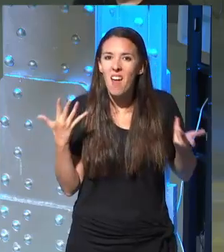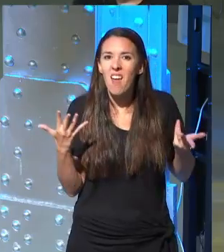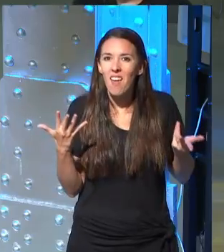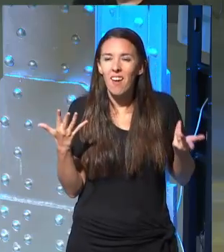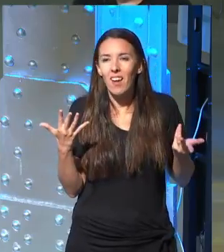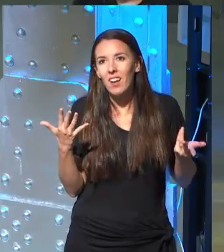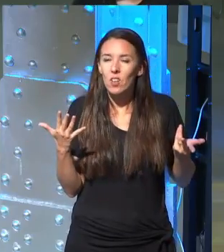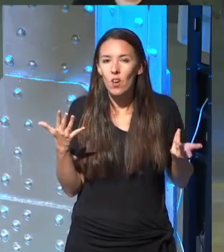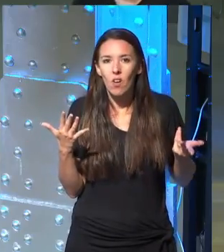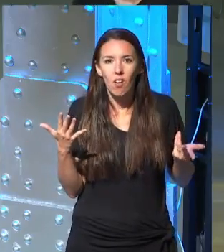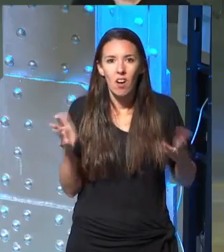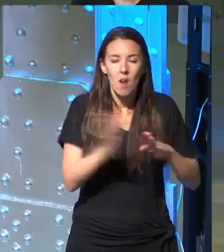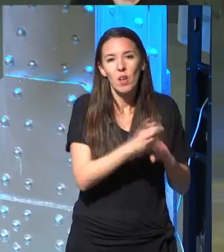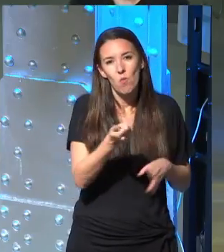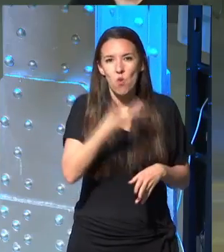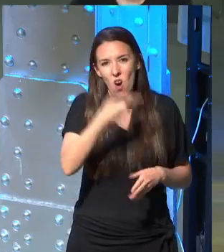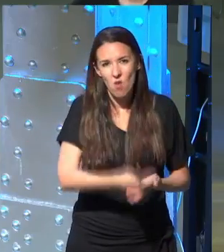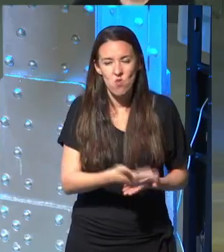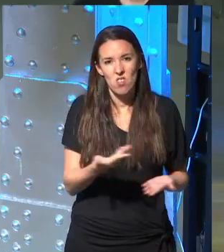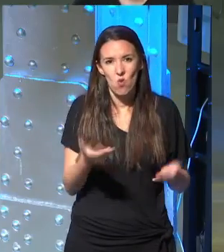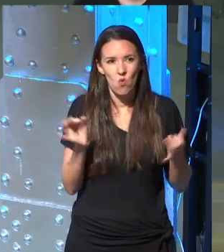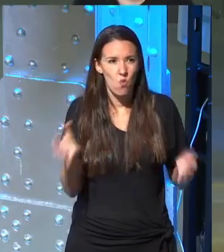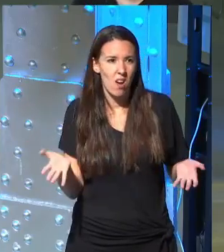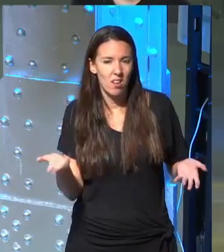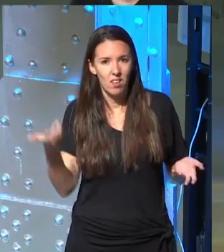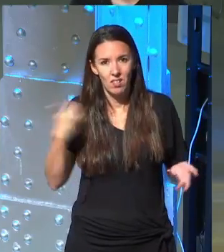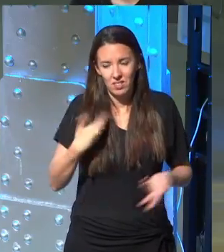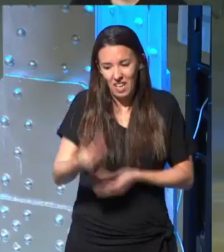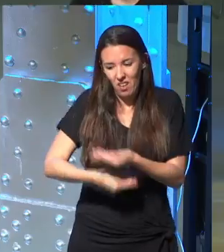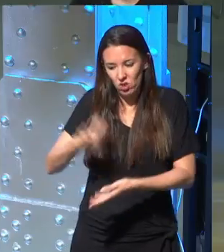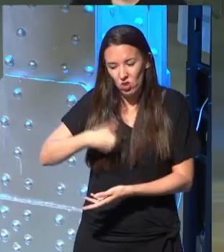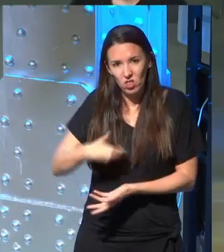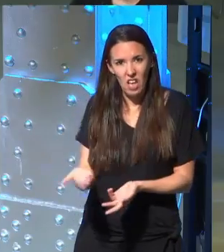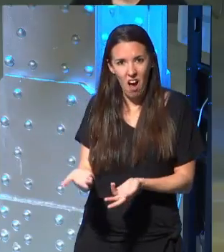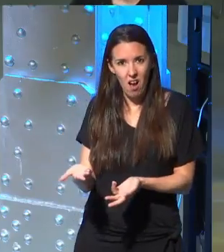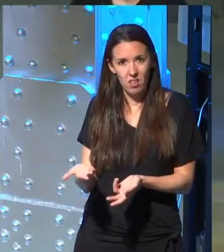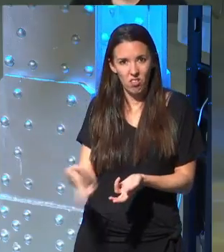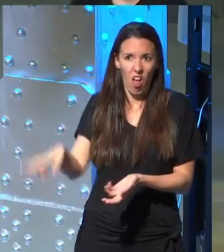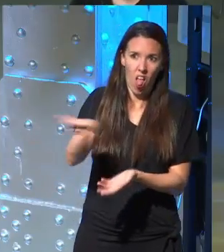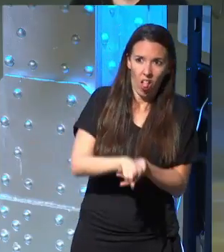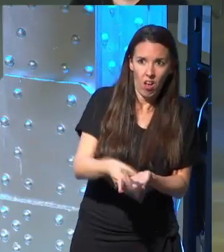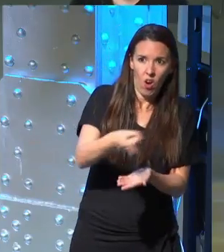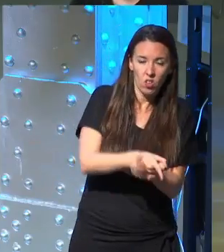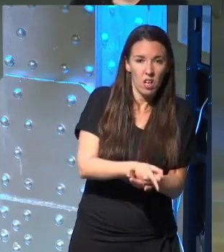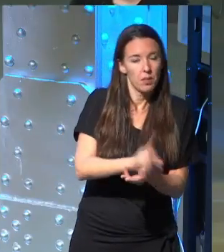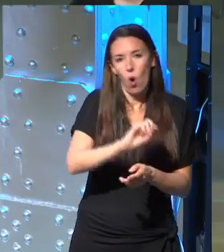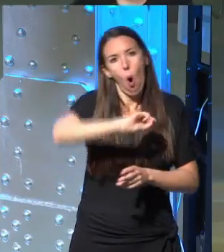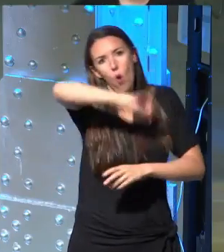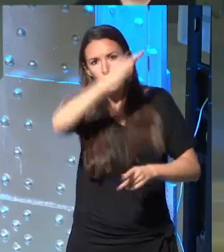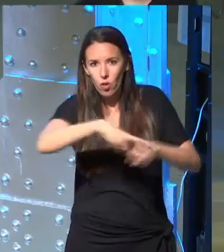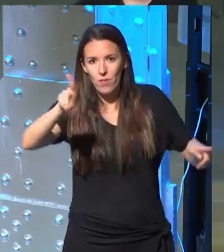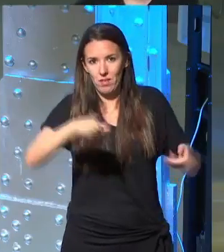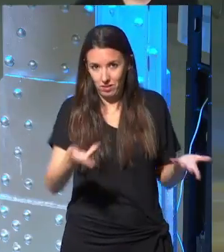jugarlo de... Aparte que me parecería un poco aburrido. Es como, bueno, pues ya he hecho esta jugada, ¿no? Pues vamos a pensar si se puede hacer otra